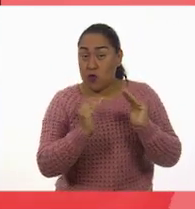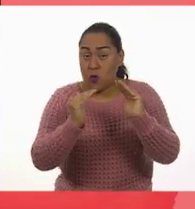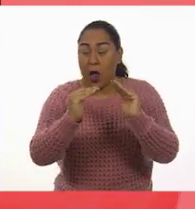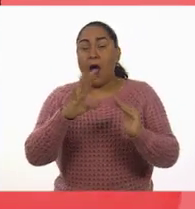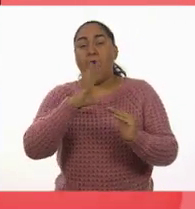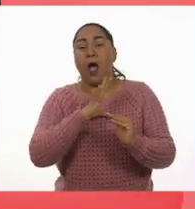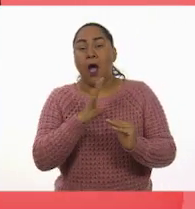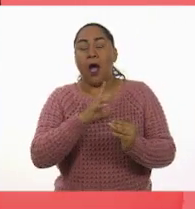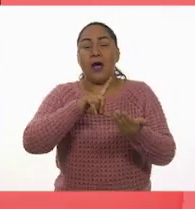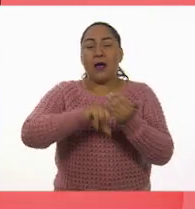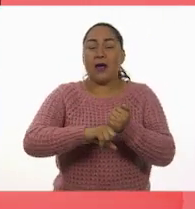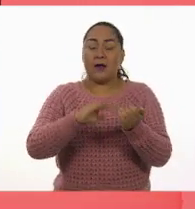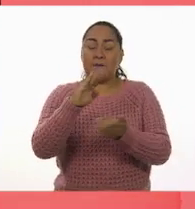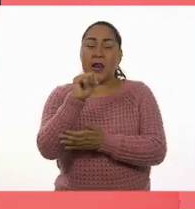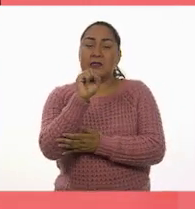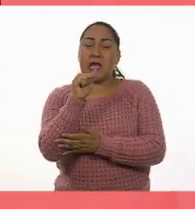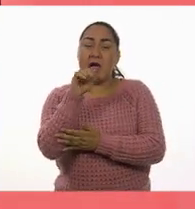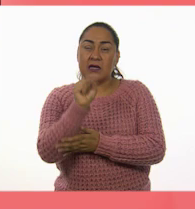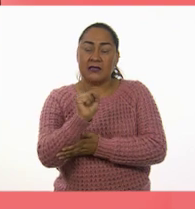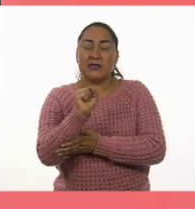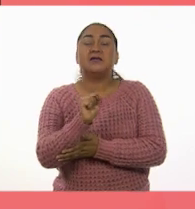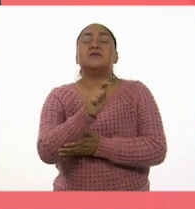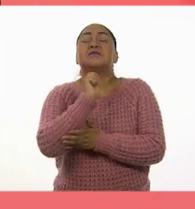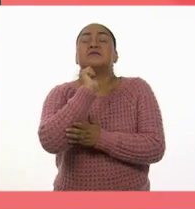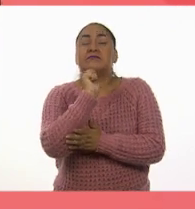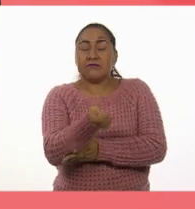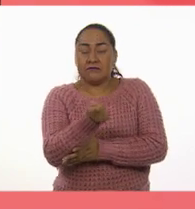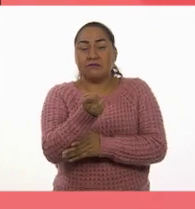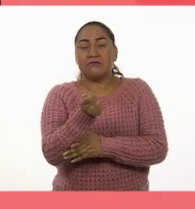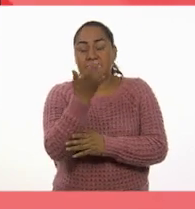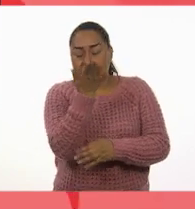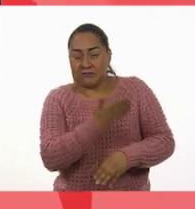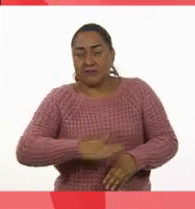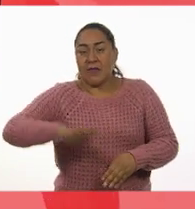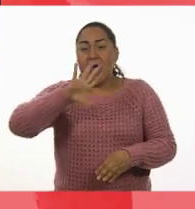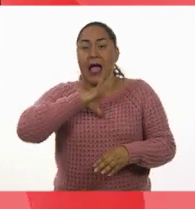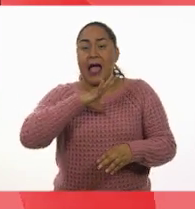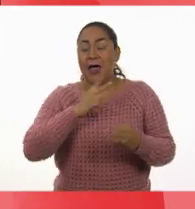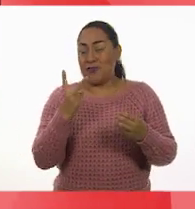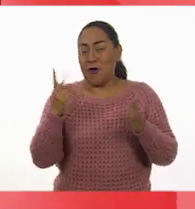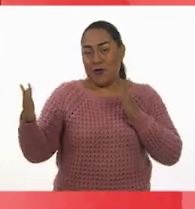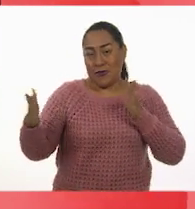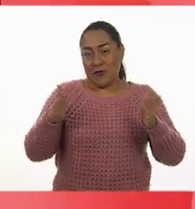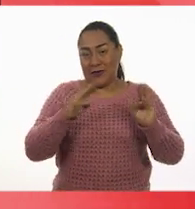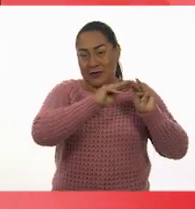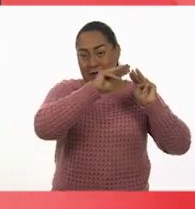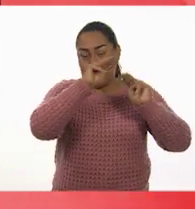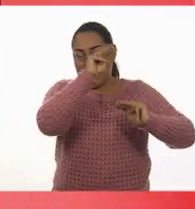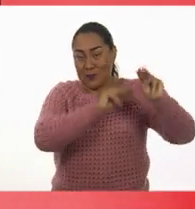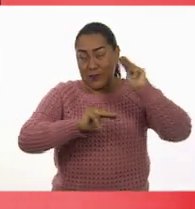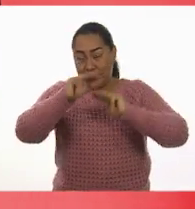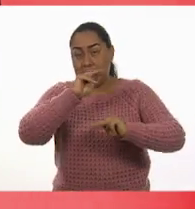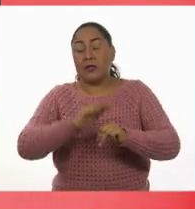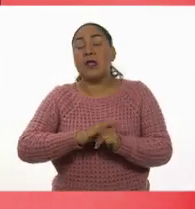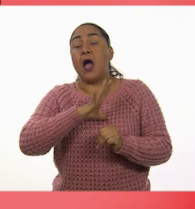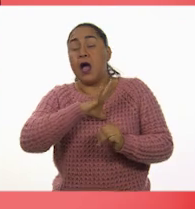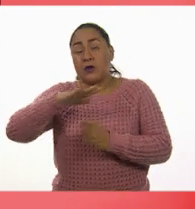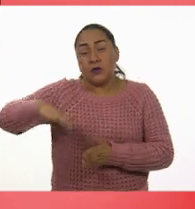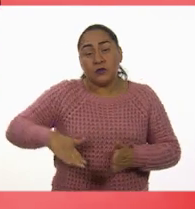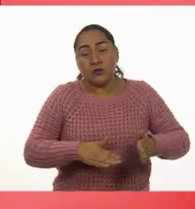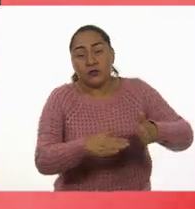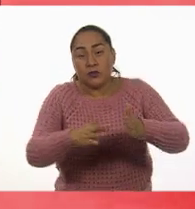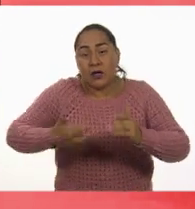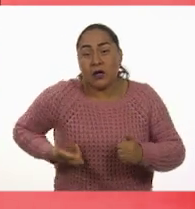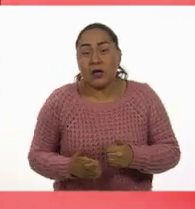seca depresión del Balsas, que es una hondonada que se encuentra entre las dos sierras. En la parte más baja corren las aguas